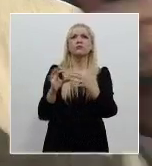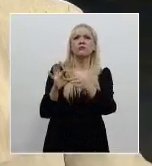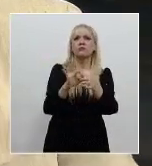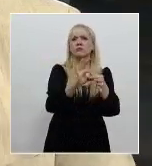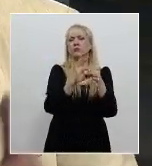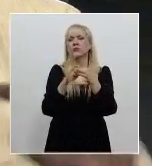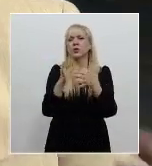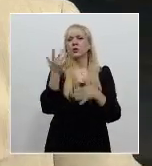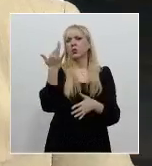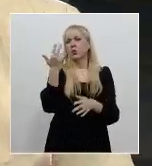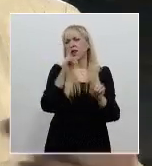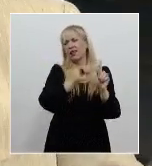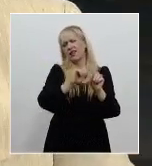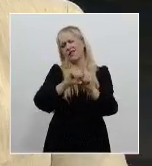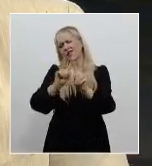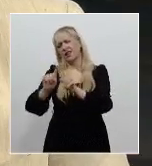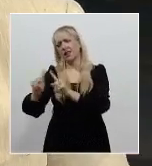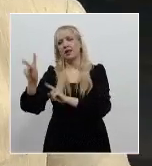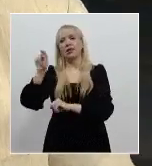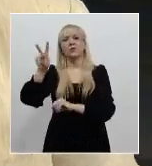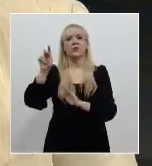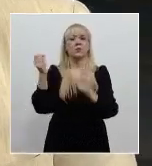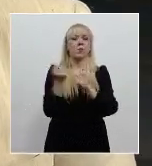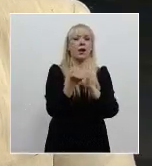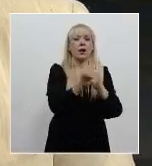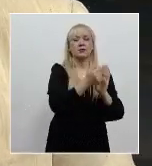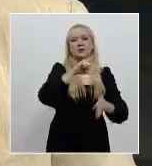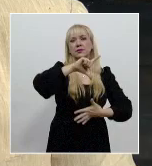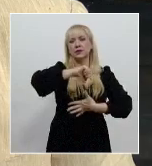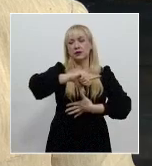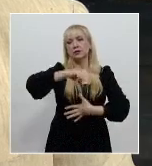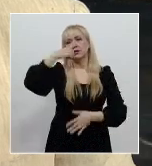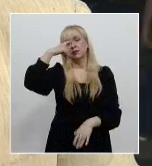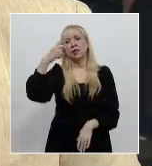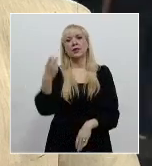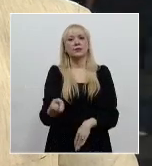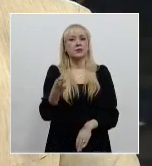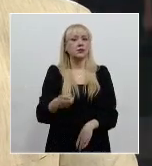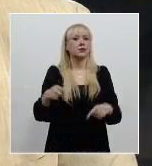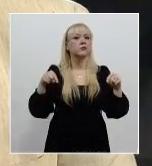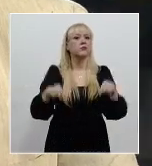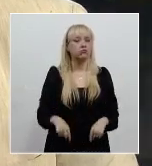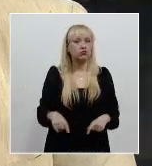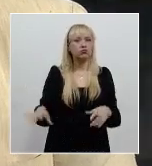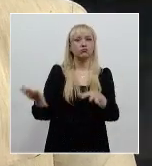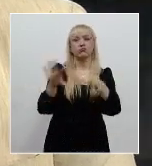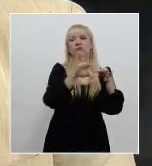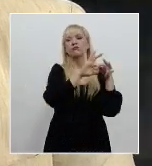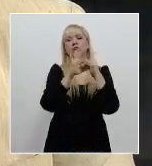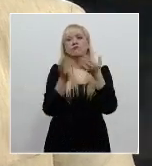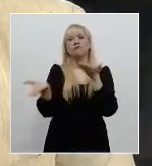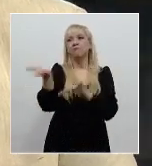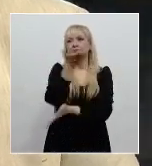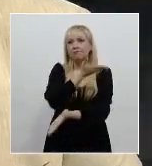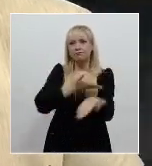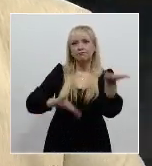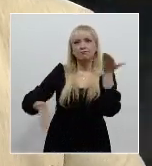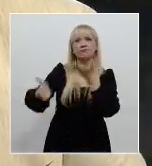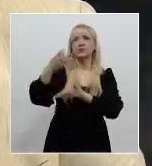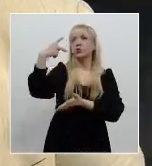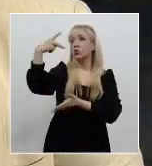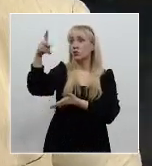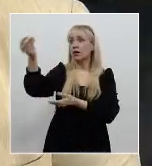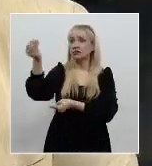de más de 50 televisoras de América Latina que hacen precisamente esto, una alianza para el intercambio programático,